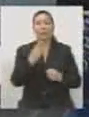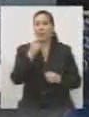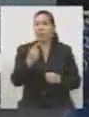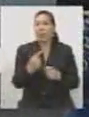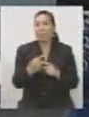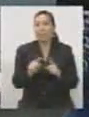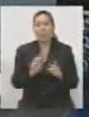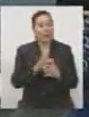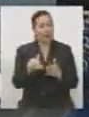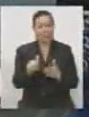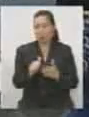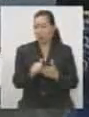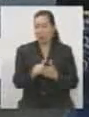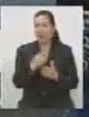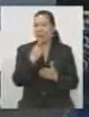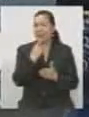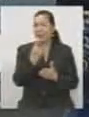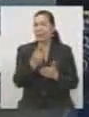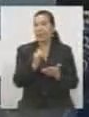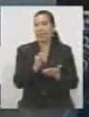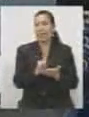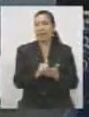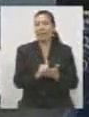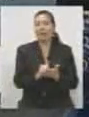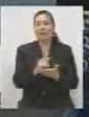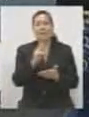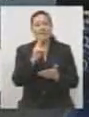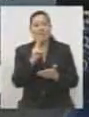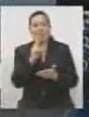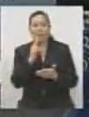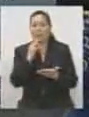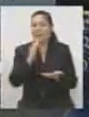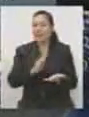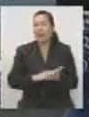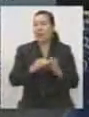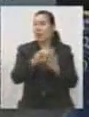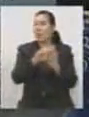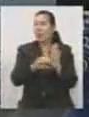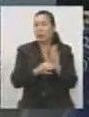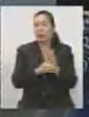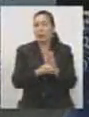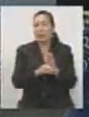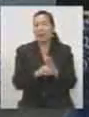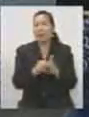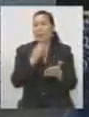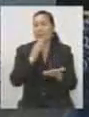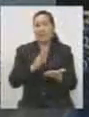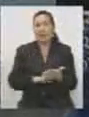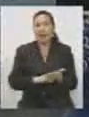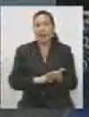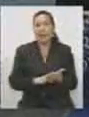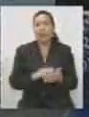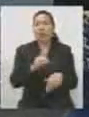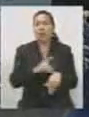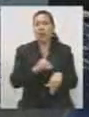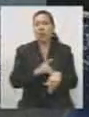acusar, pero todo estaría indicando que hay una flagrante infracción constitucional cometida por el